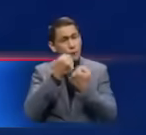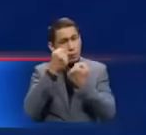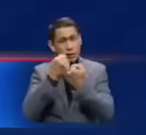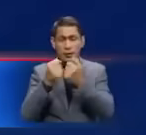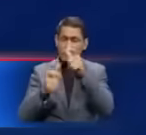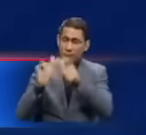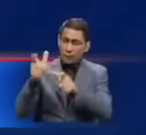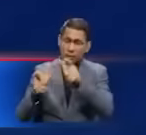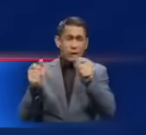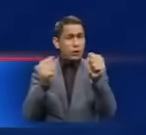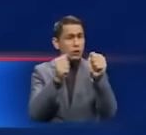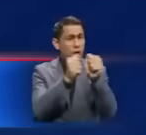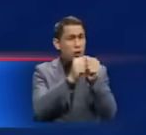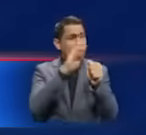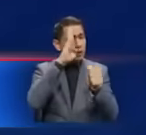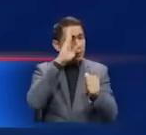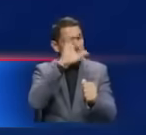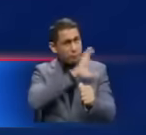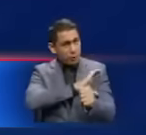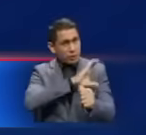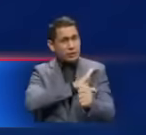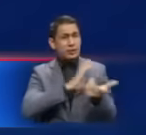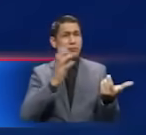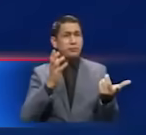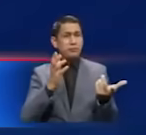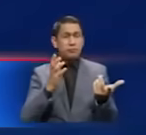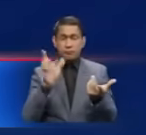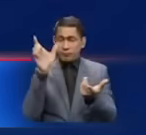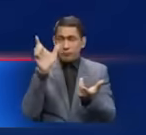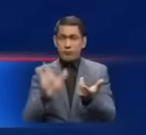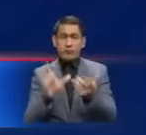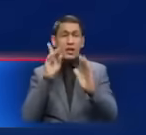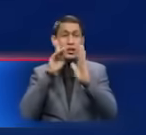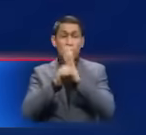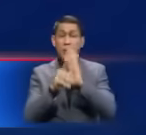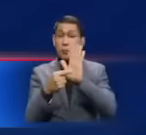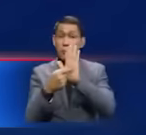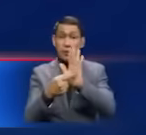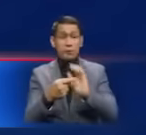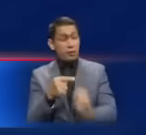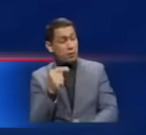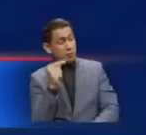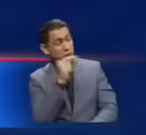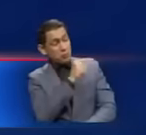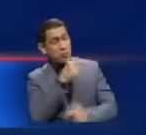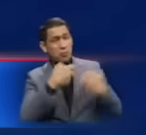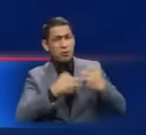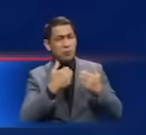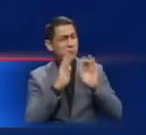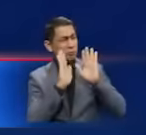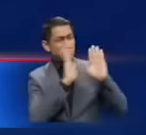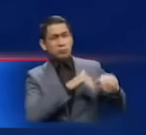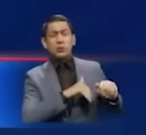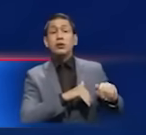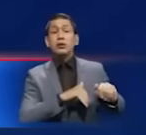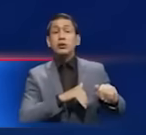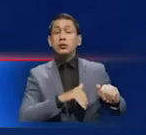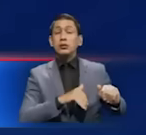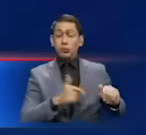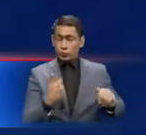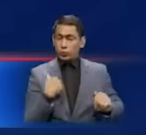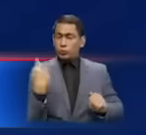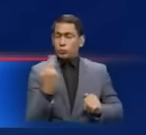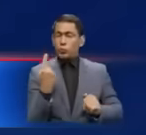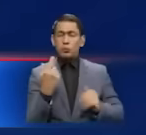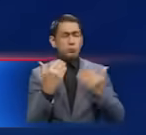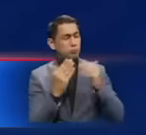tenemos que fijarnos en este tipo de comportamientos que si algo le pase al de al lado mío, pues no es mi problema, no me meto. Así es una papa caliente, ojalá